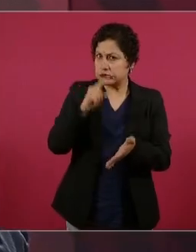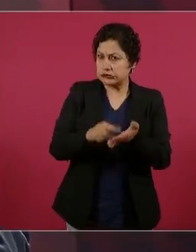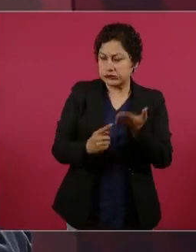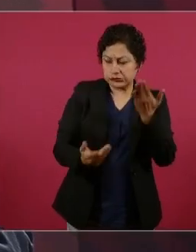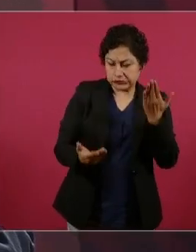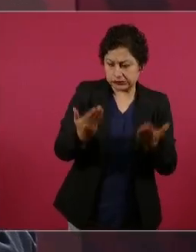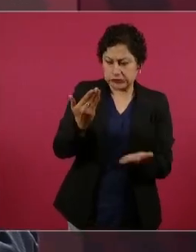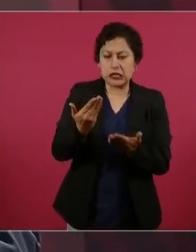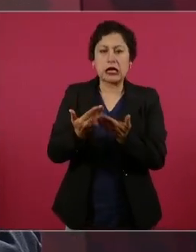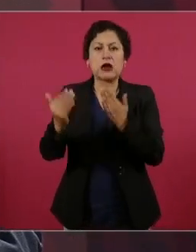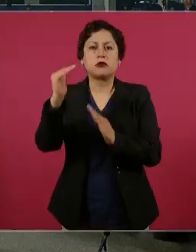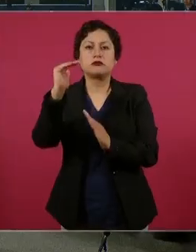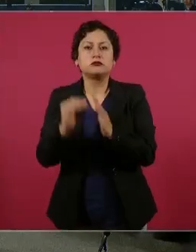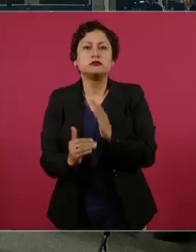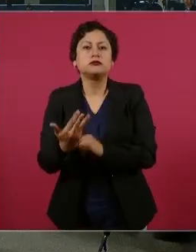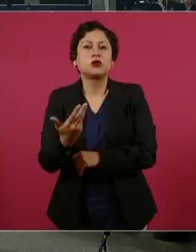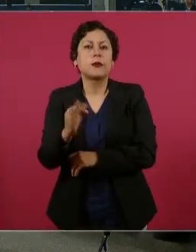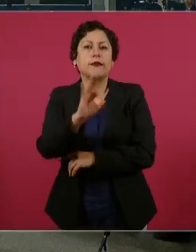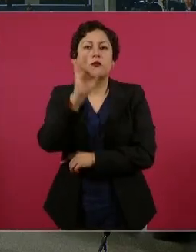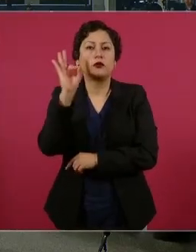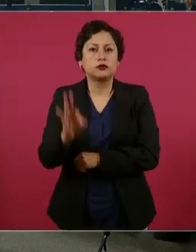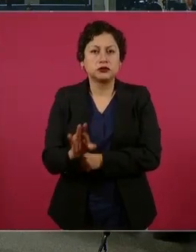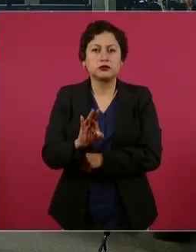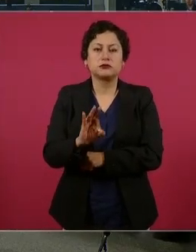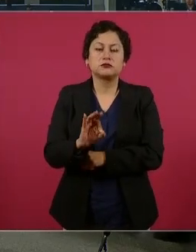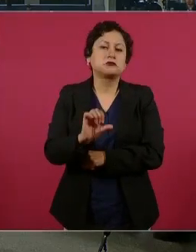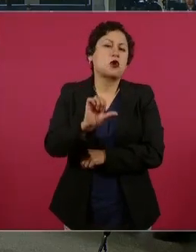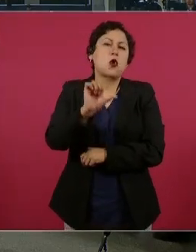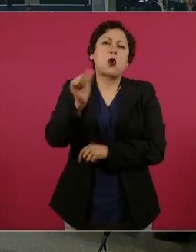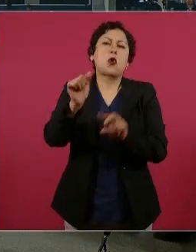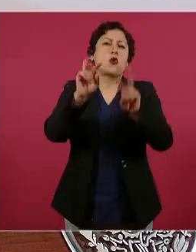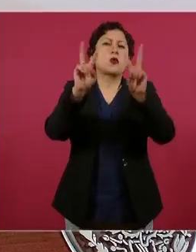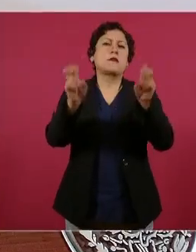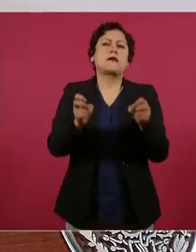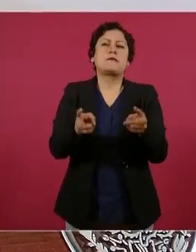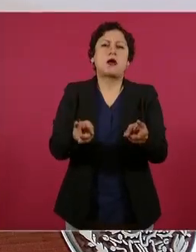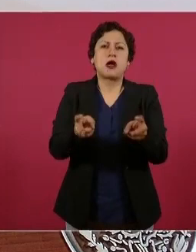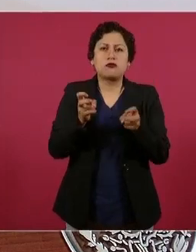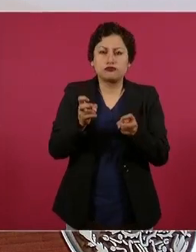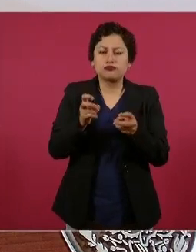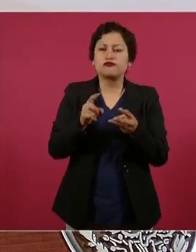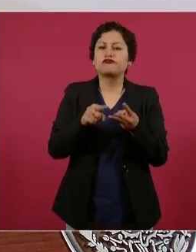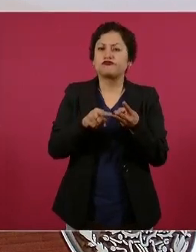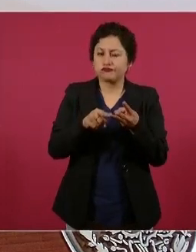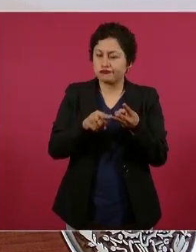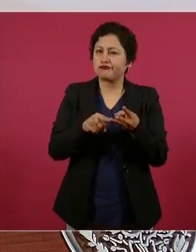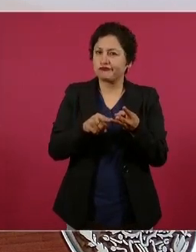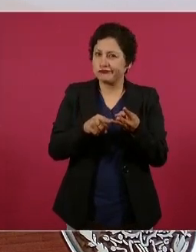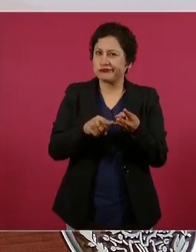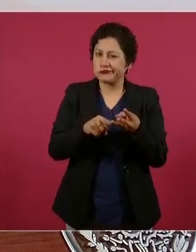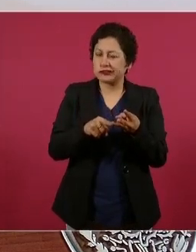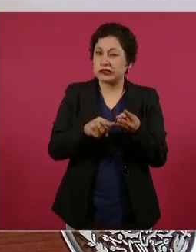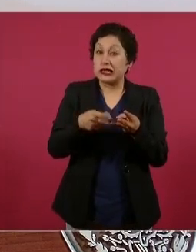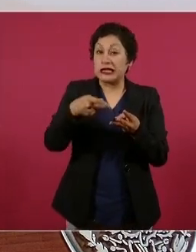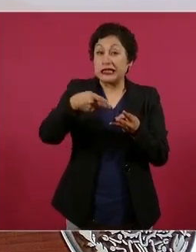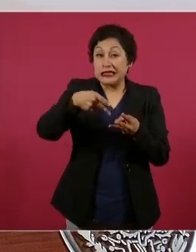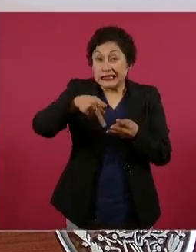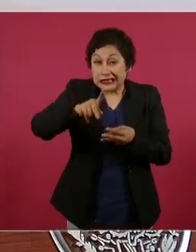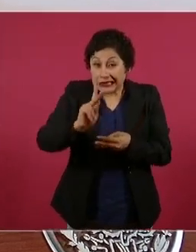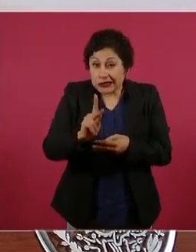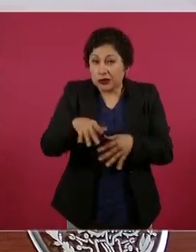50%, y en robo en general. Sin embargo, extorsión